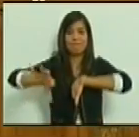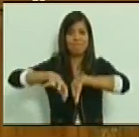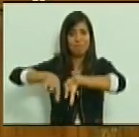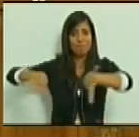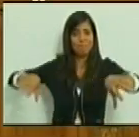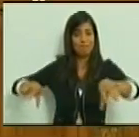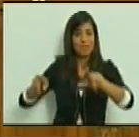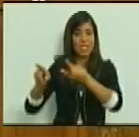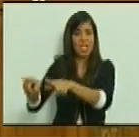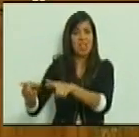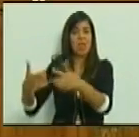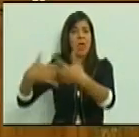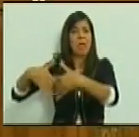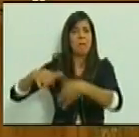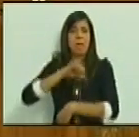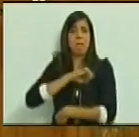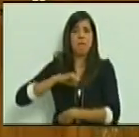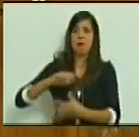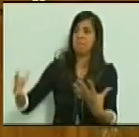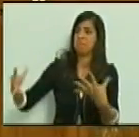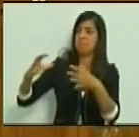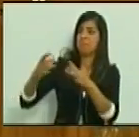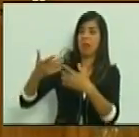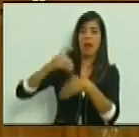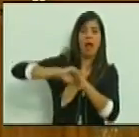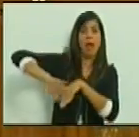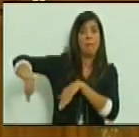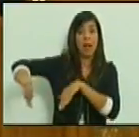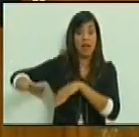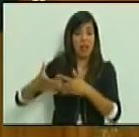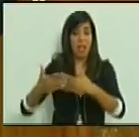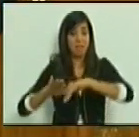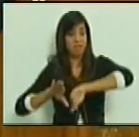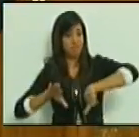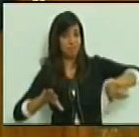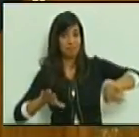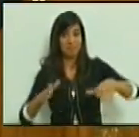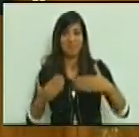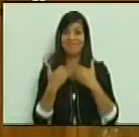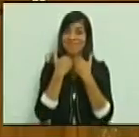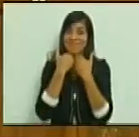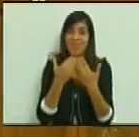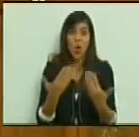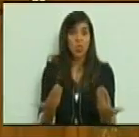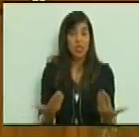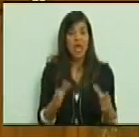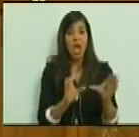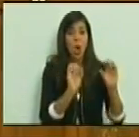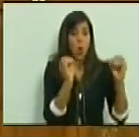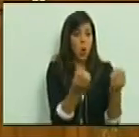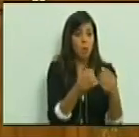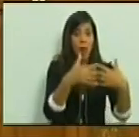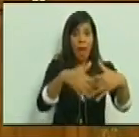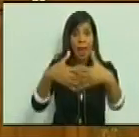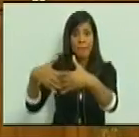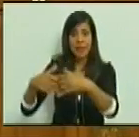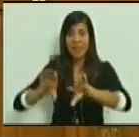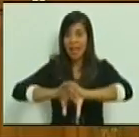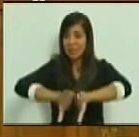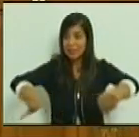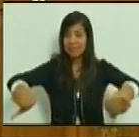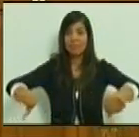privadas. Porque eran ministerios distintos, eran equipos, plantas, estructuras